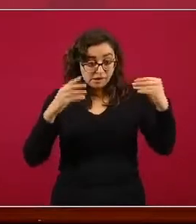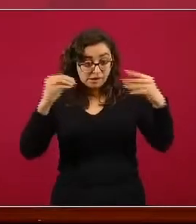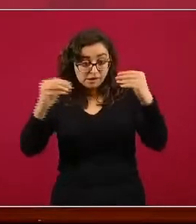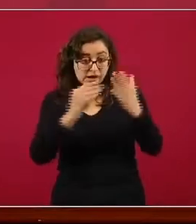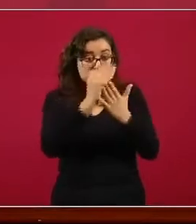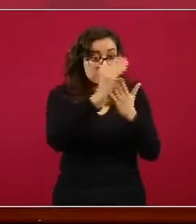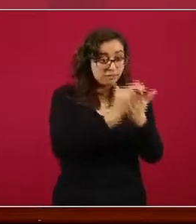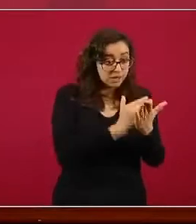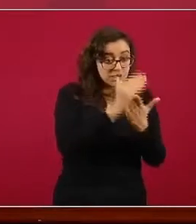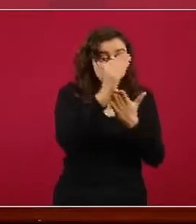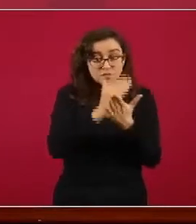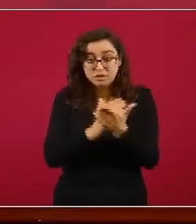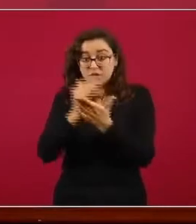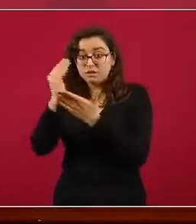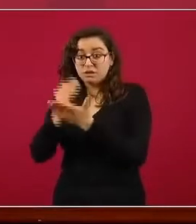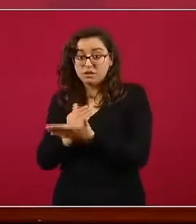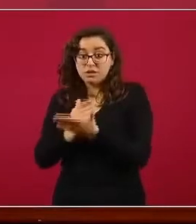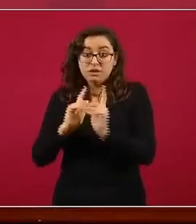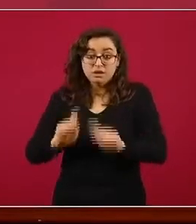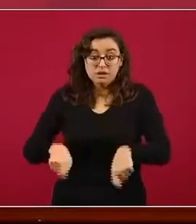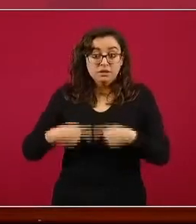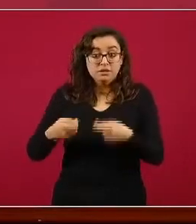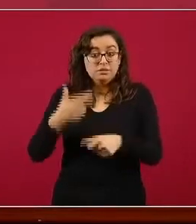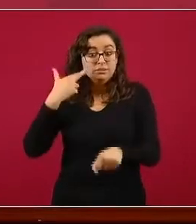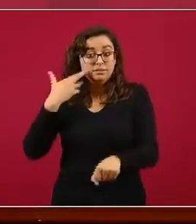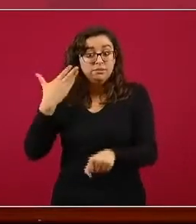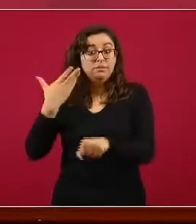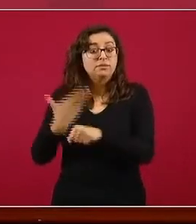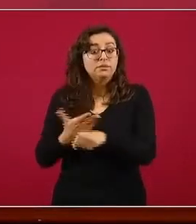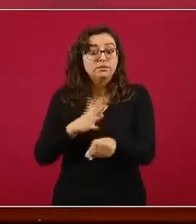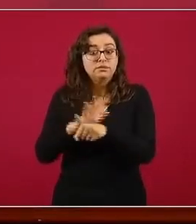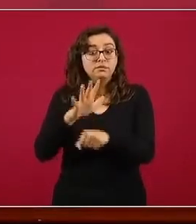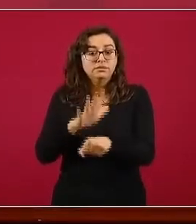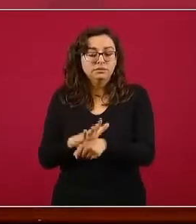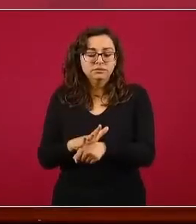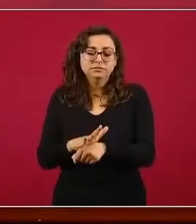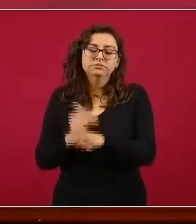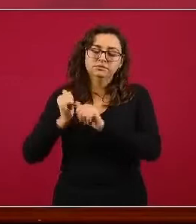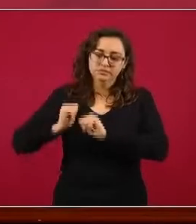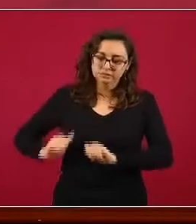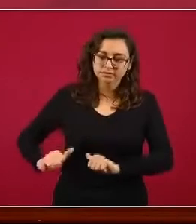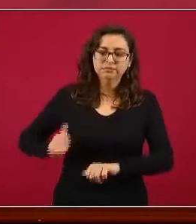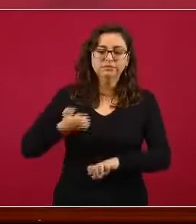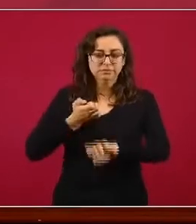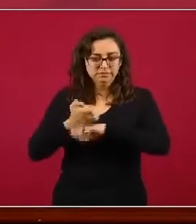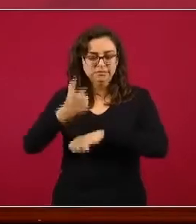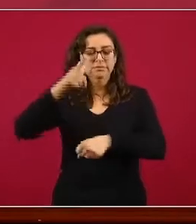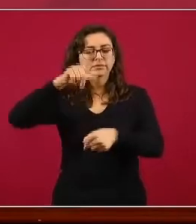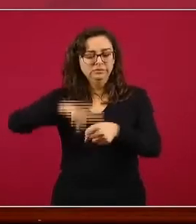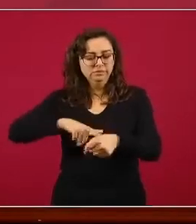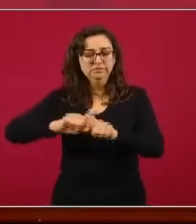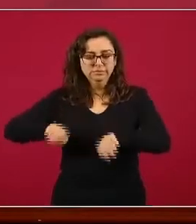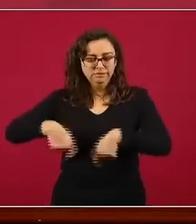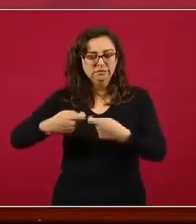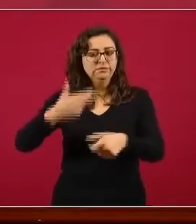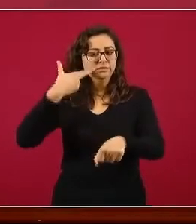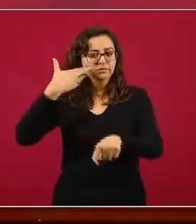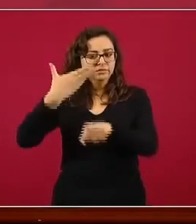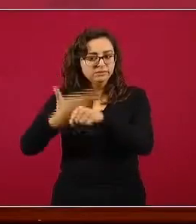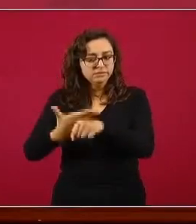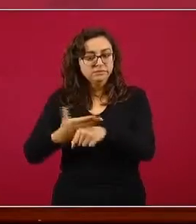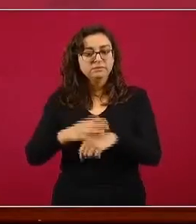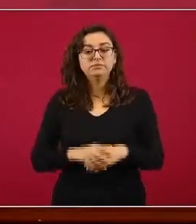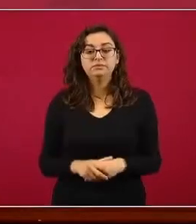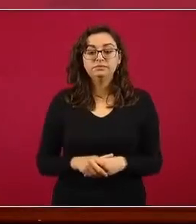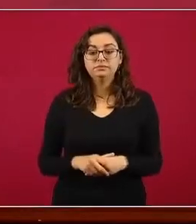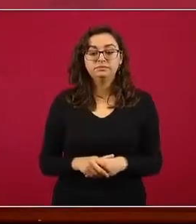contagios son facultad de las entidades federativas, de los gobiernos estatales.